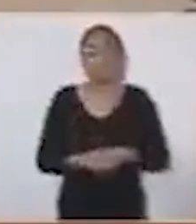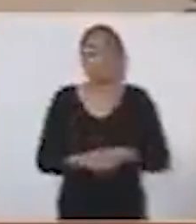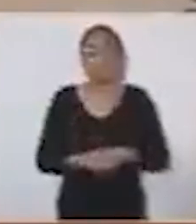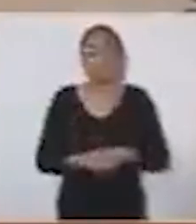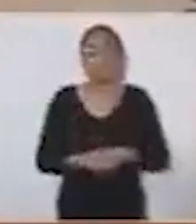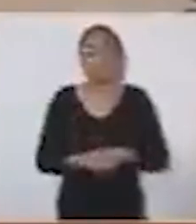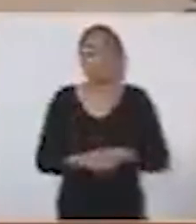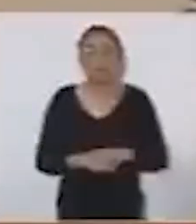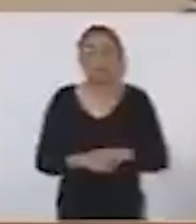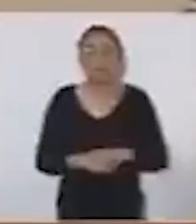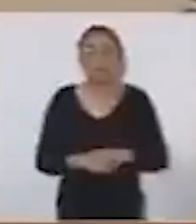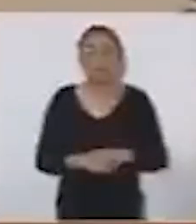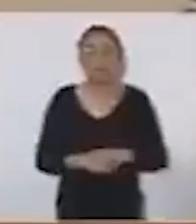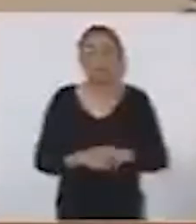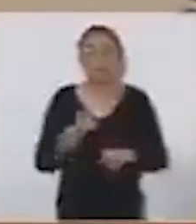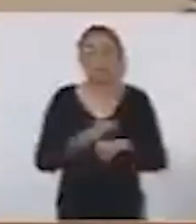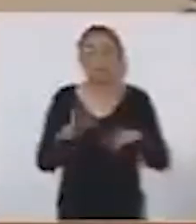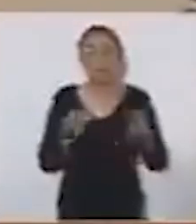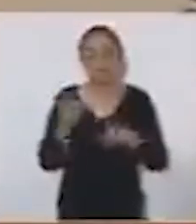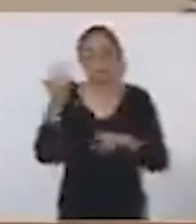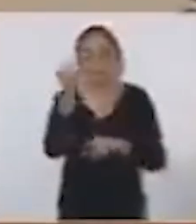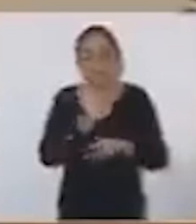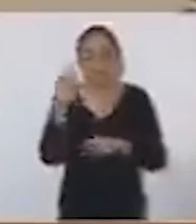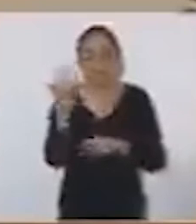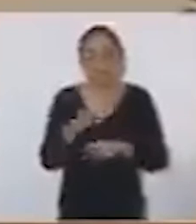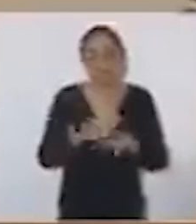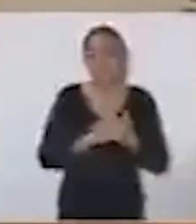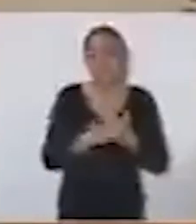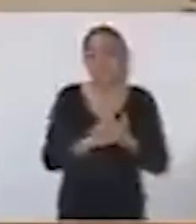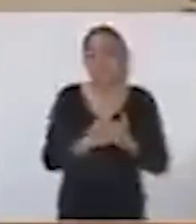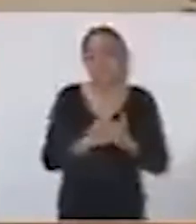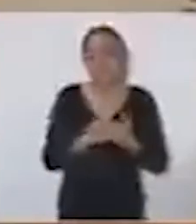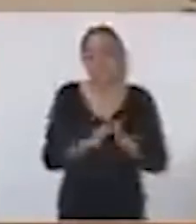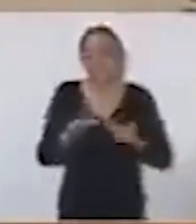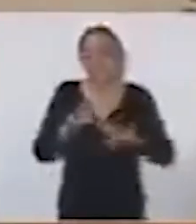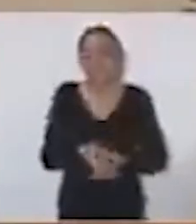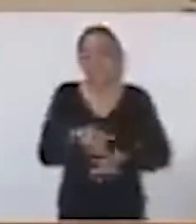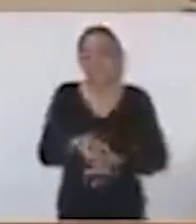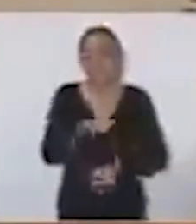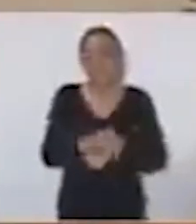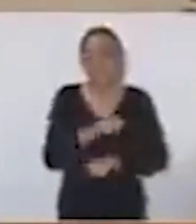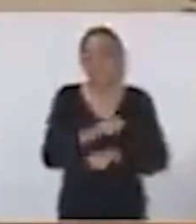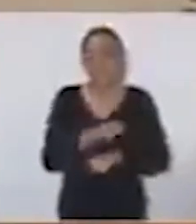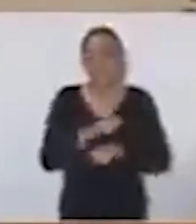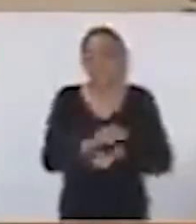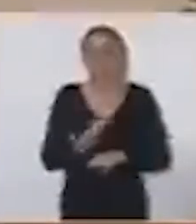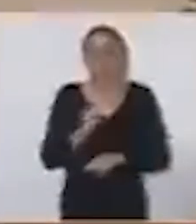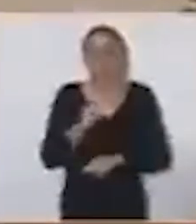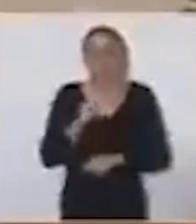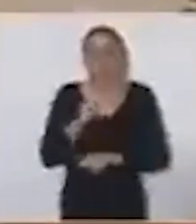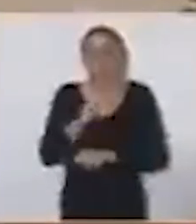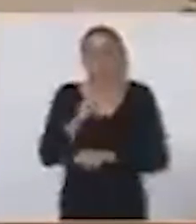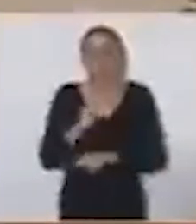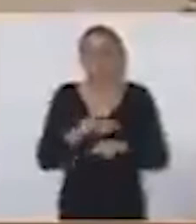se están haciendo las revisiones los propios integrantes de la auditoría superior